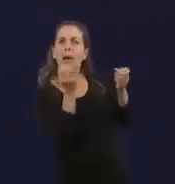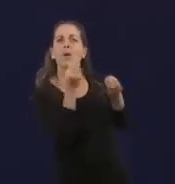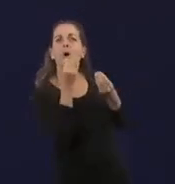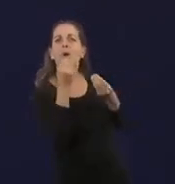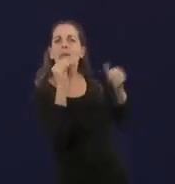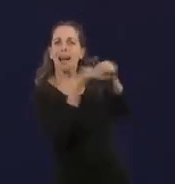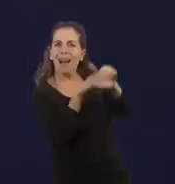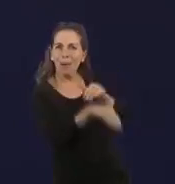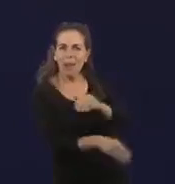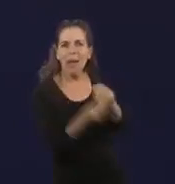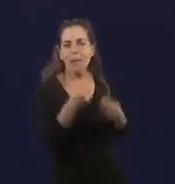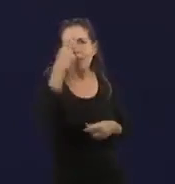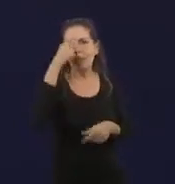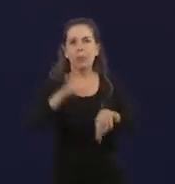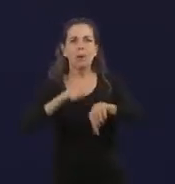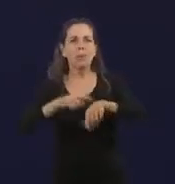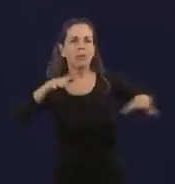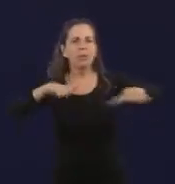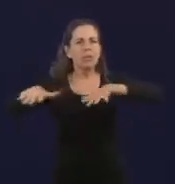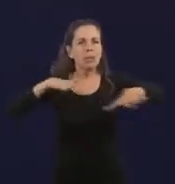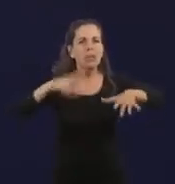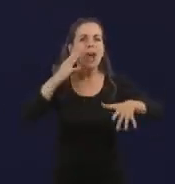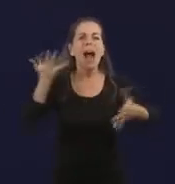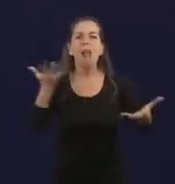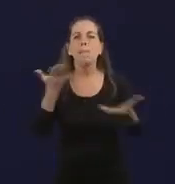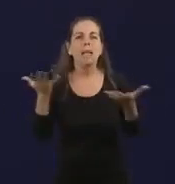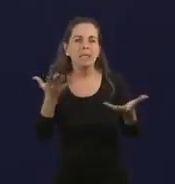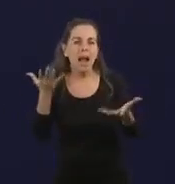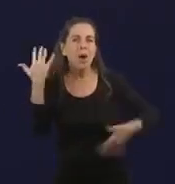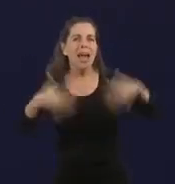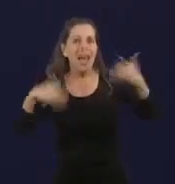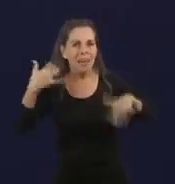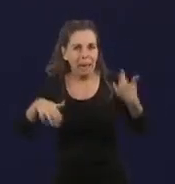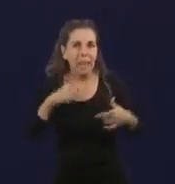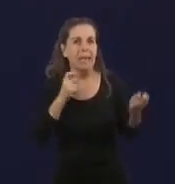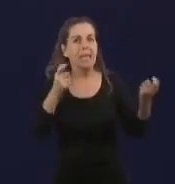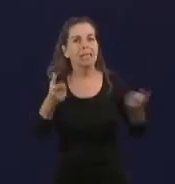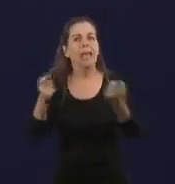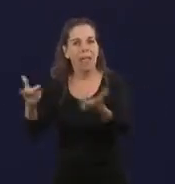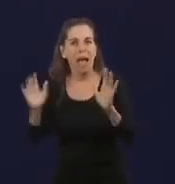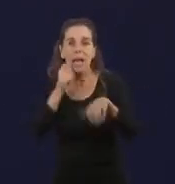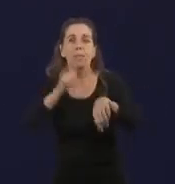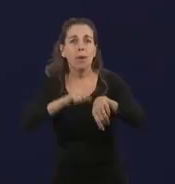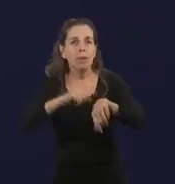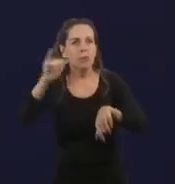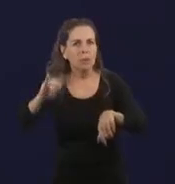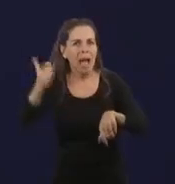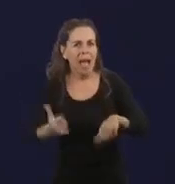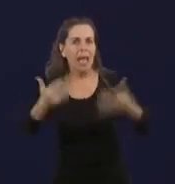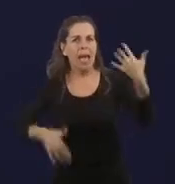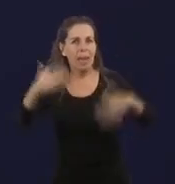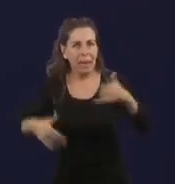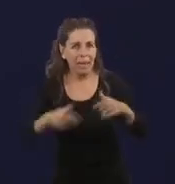catástrofes o las emergencias, el problema que tiene ese esquema es que ante una emergencia vos necesitas la